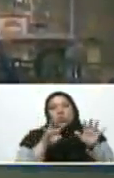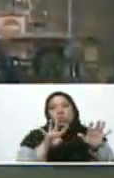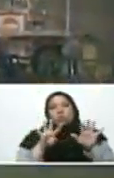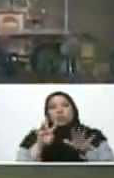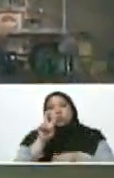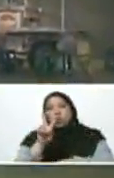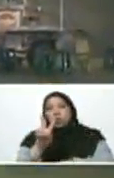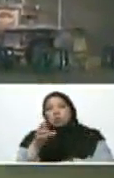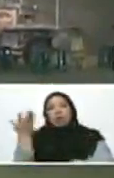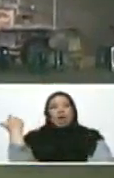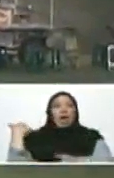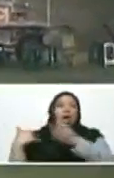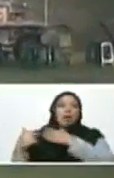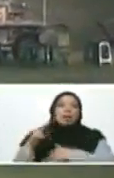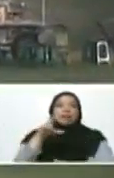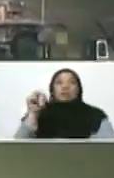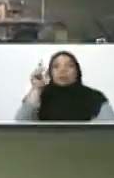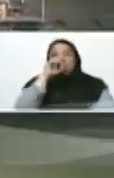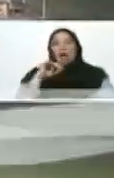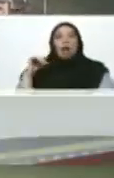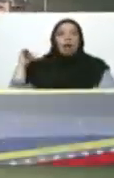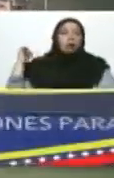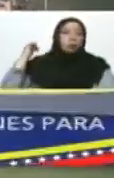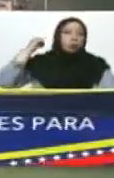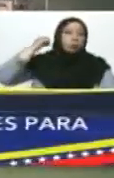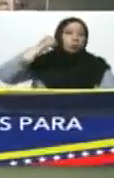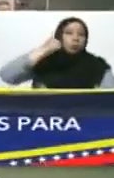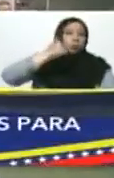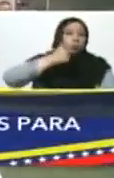1992, hace 30 años, Castro Soteldo, 30 años.